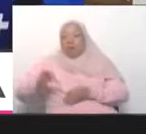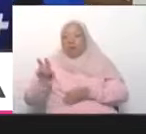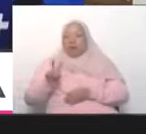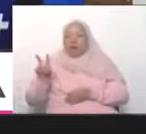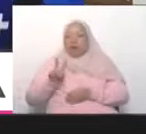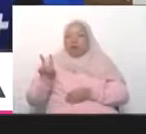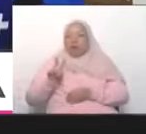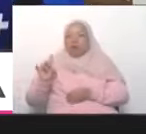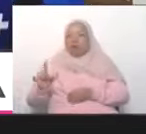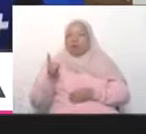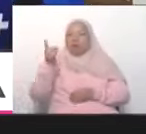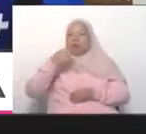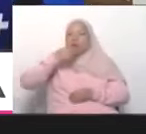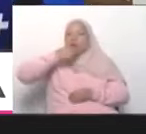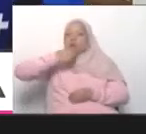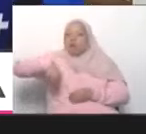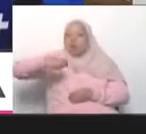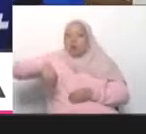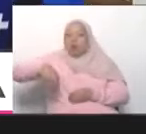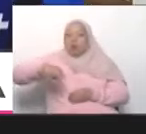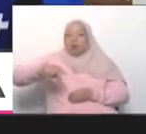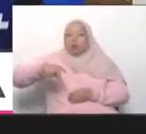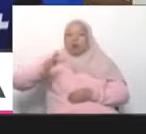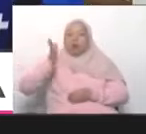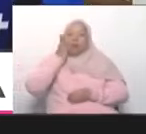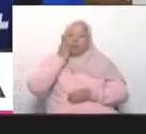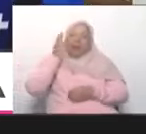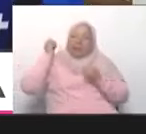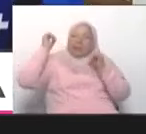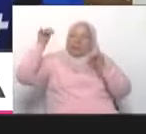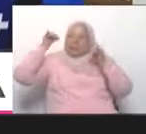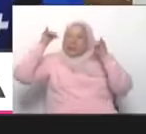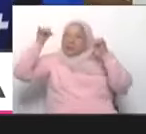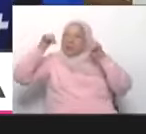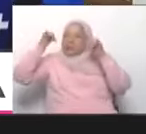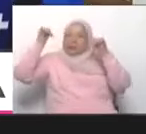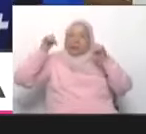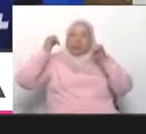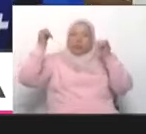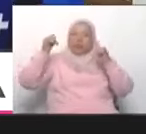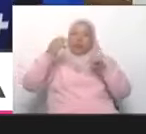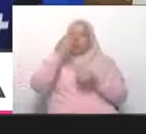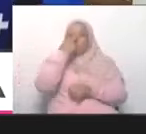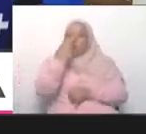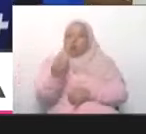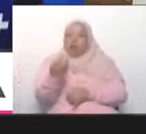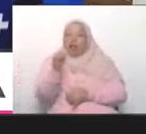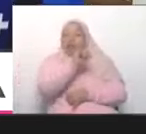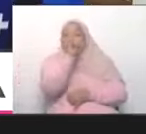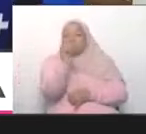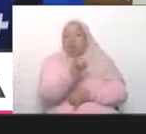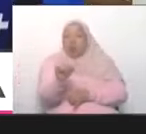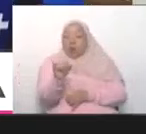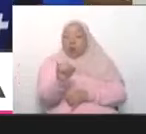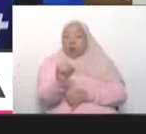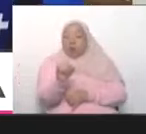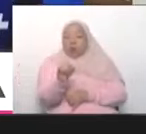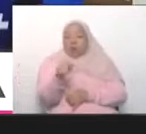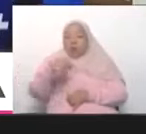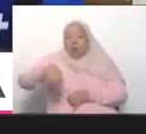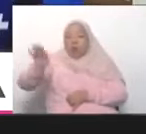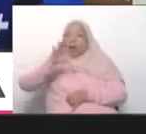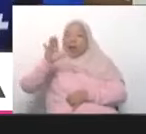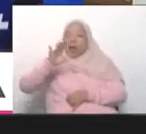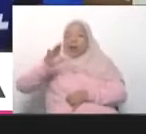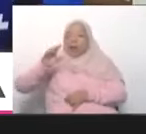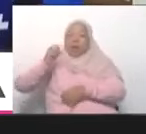Navidad en Venezuela, 1 de noviembre vamos a ser la mamá de la rumba. Están invitados los gaiteros del Zulia para que toquen acá